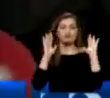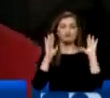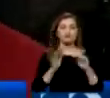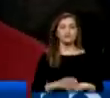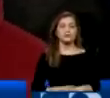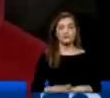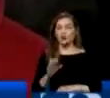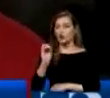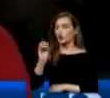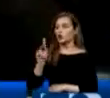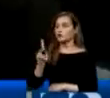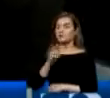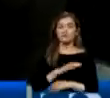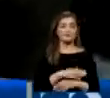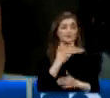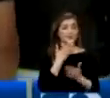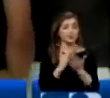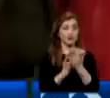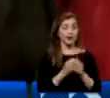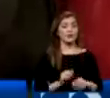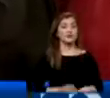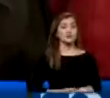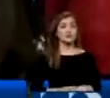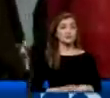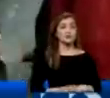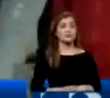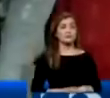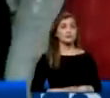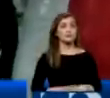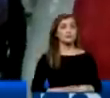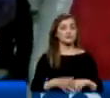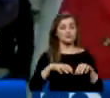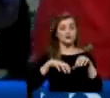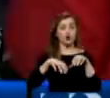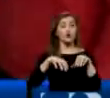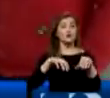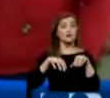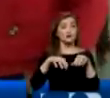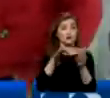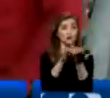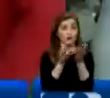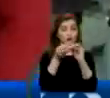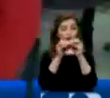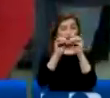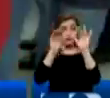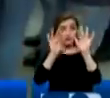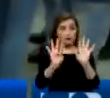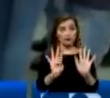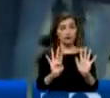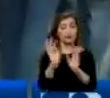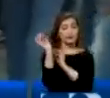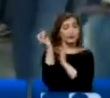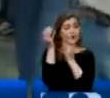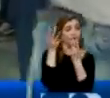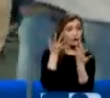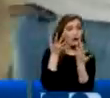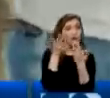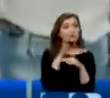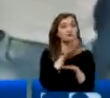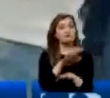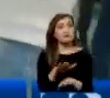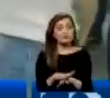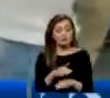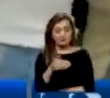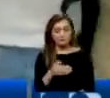Ok, muchísimas gracias. Ahí estamos con uno de los ciudadanos. Estamos también con la coordinadora zonal número 9, que nos contará un poco sobre